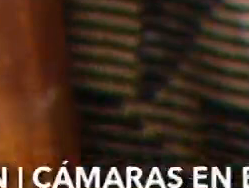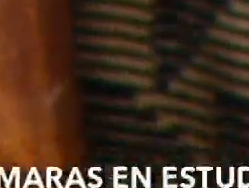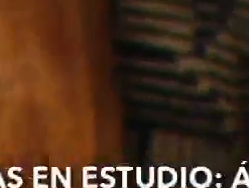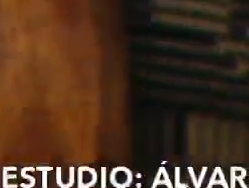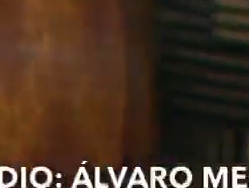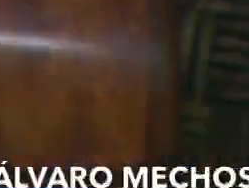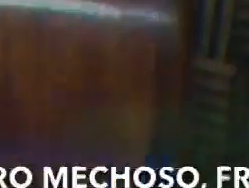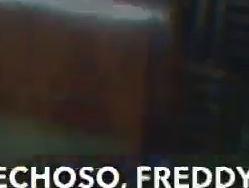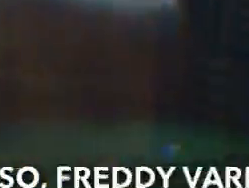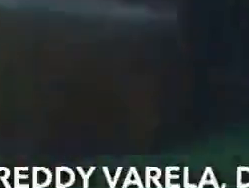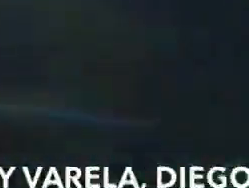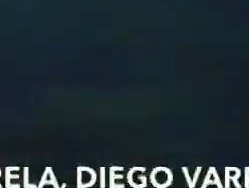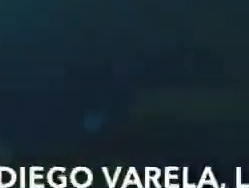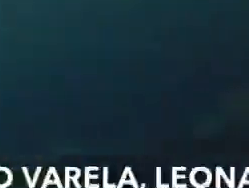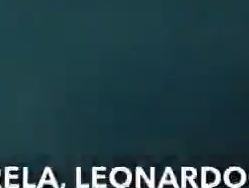una